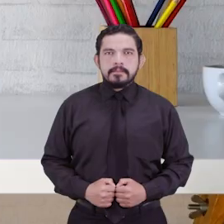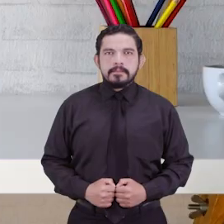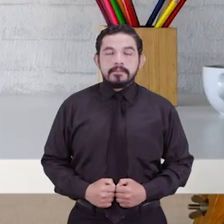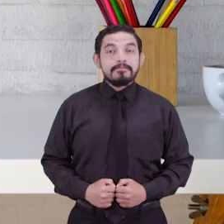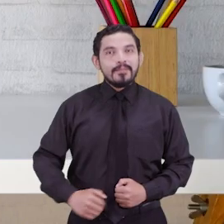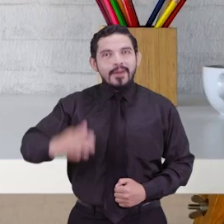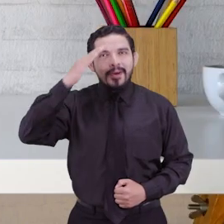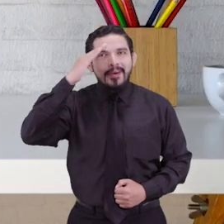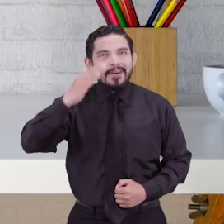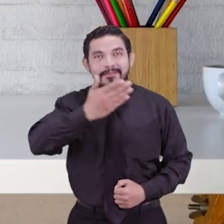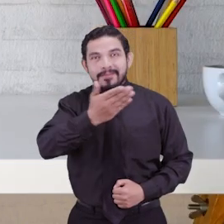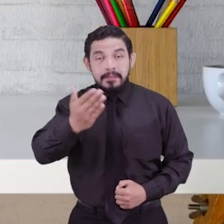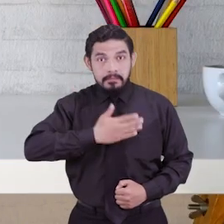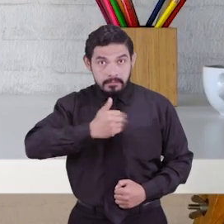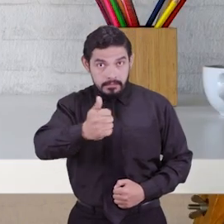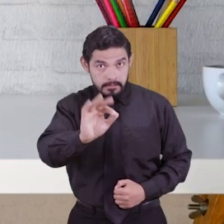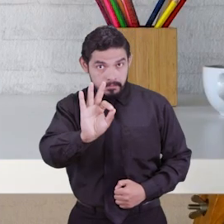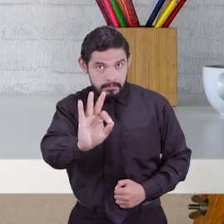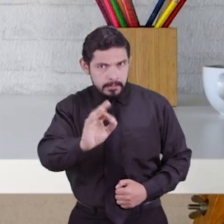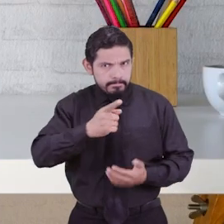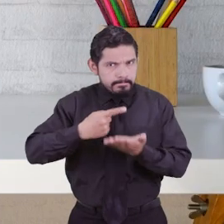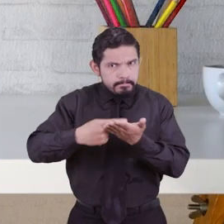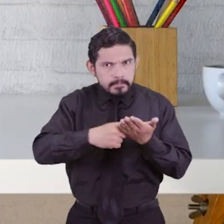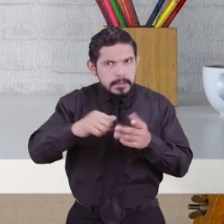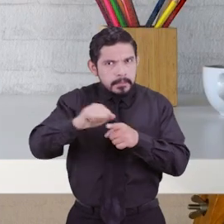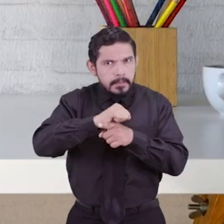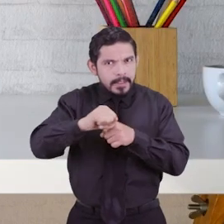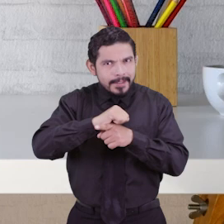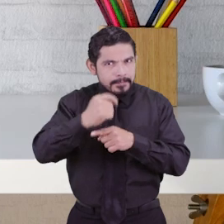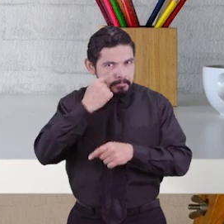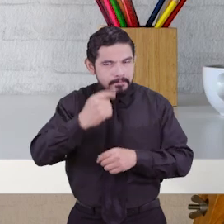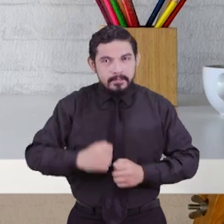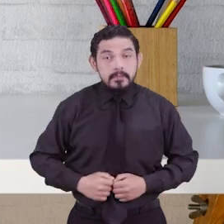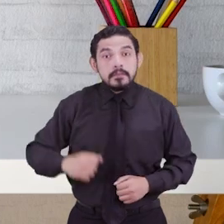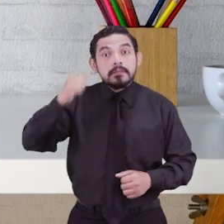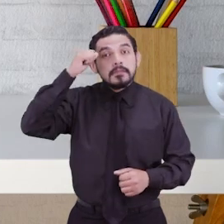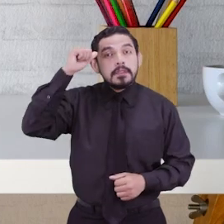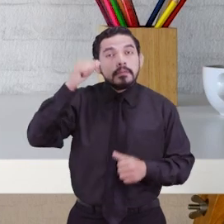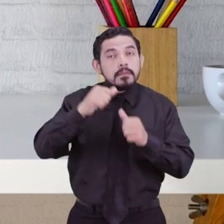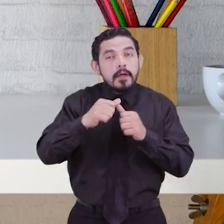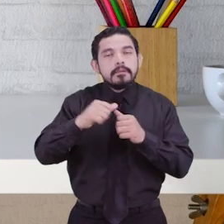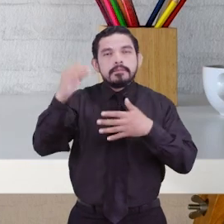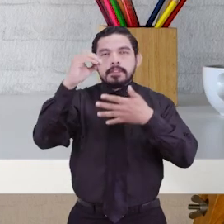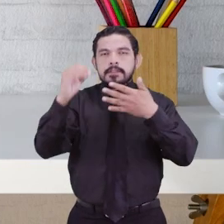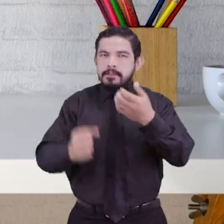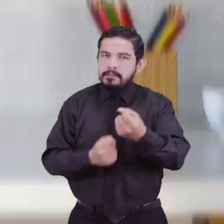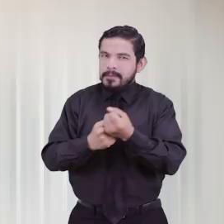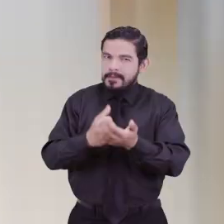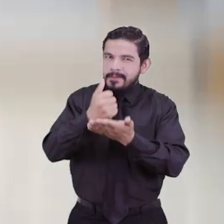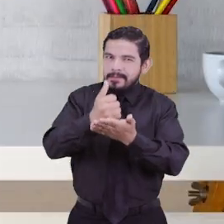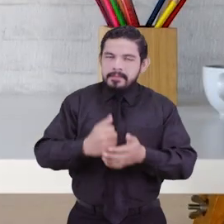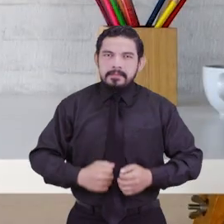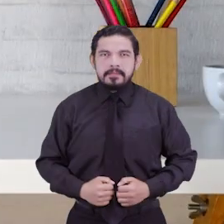Hola chicos, espero que se encuentren muy bien analizando y practicando con los ejercicios. Recuerden, en Cenecit trabajamos por ustedes.